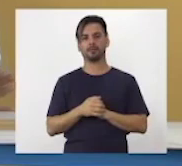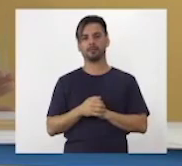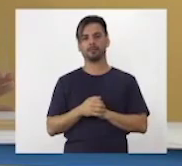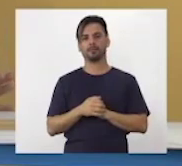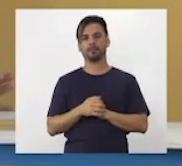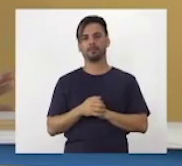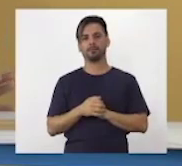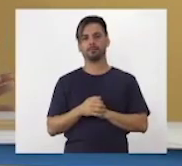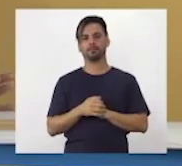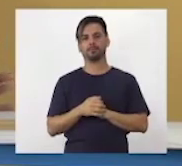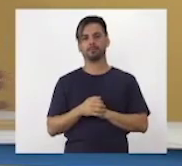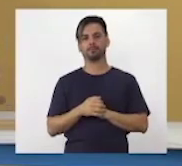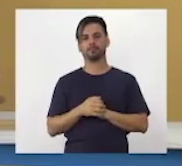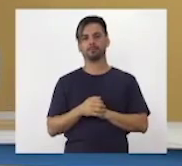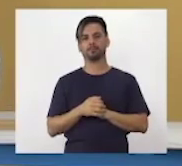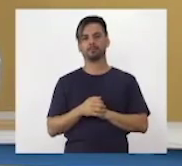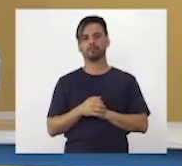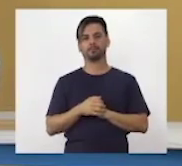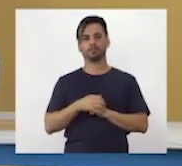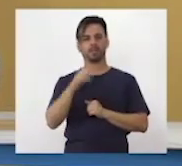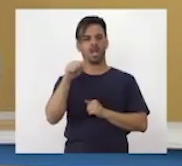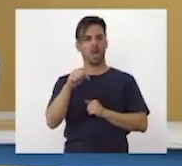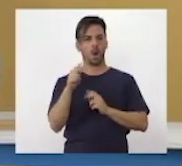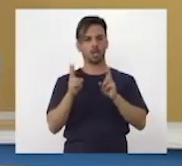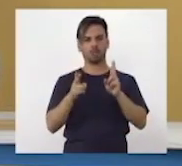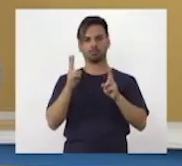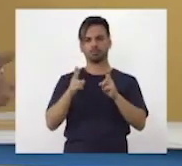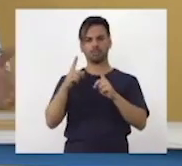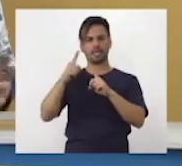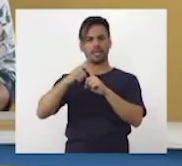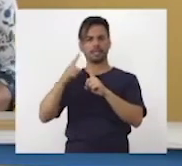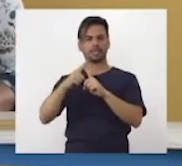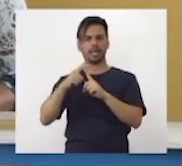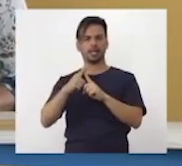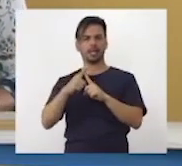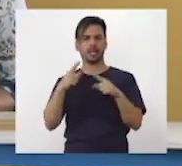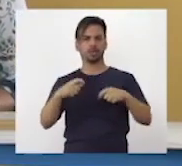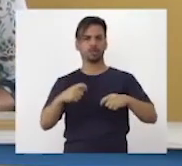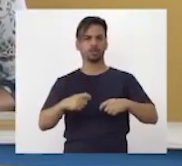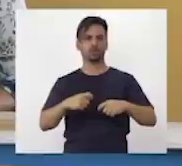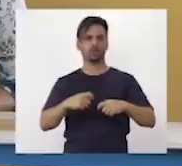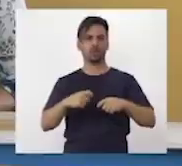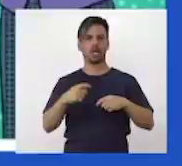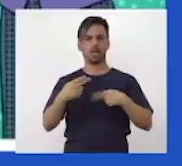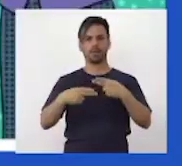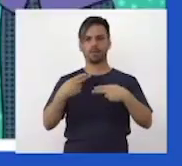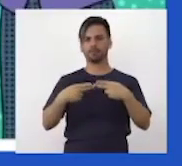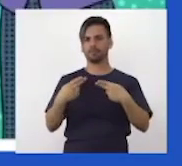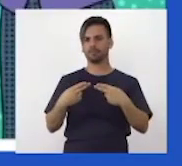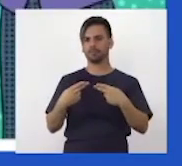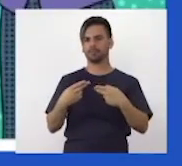¿Cuáles son las tareas de aprendizaje que vas a desarrollar con relación al tema de la división?